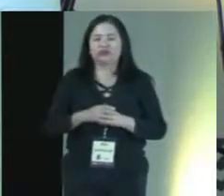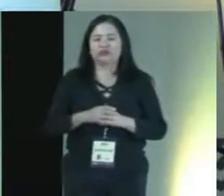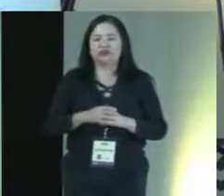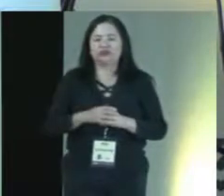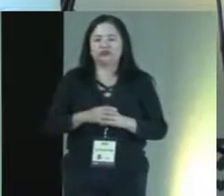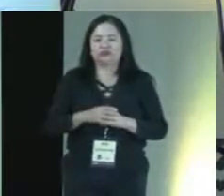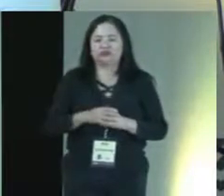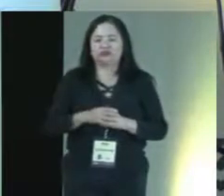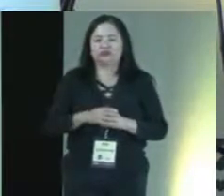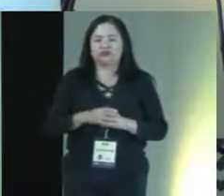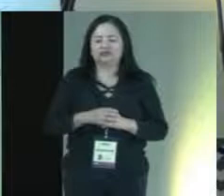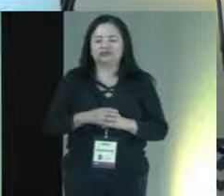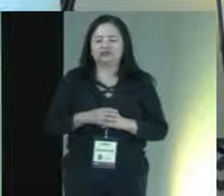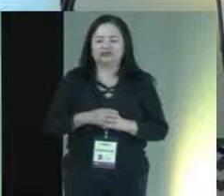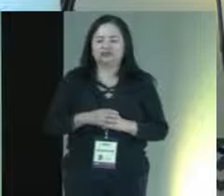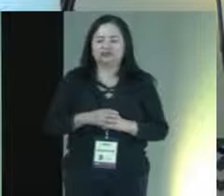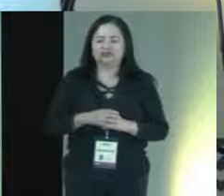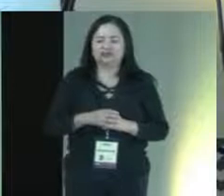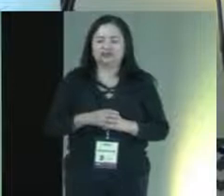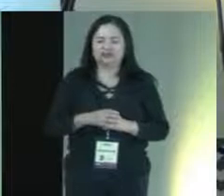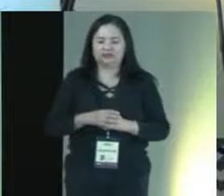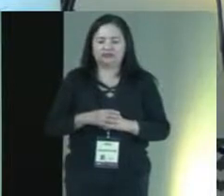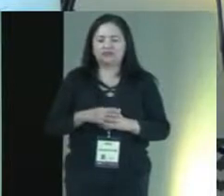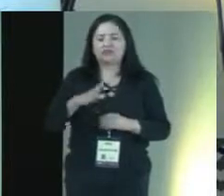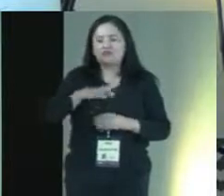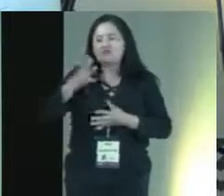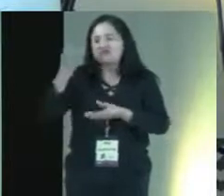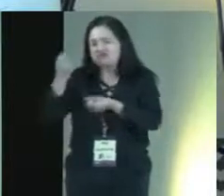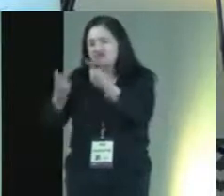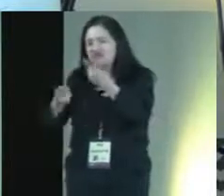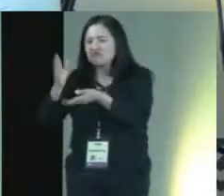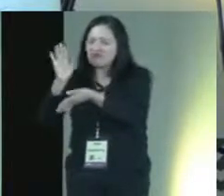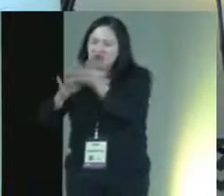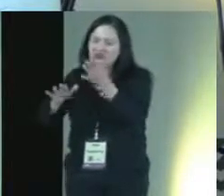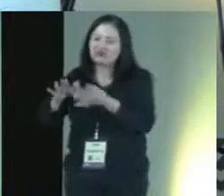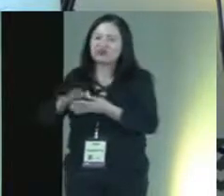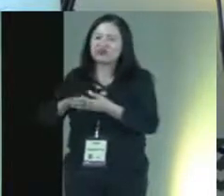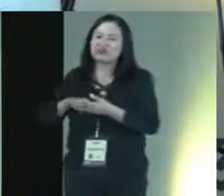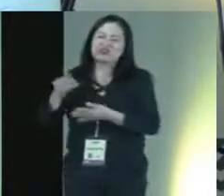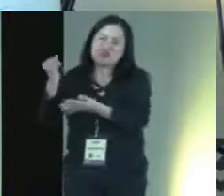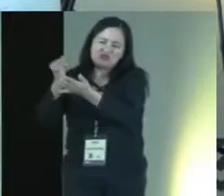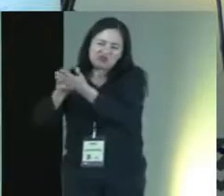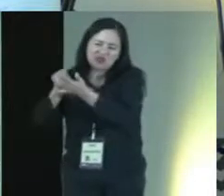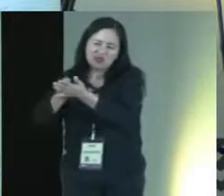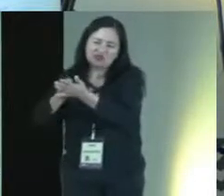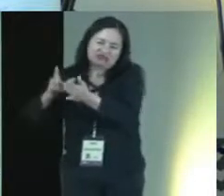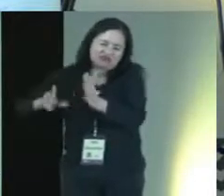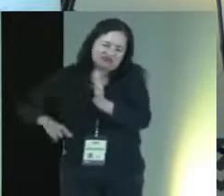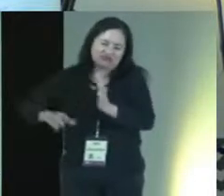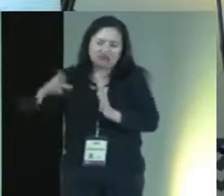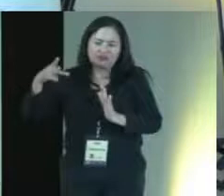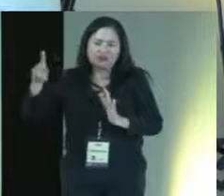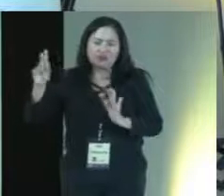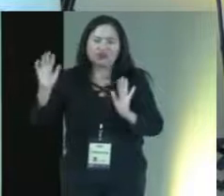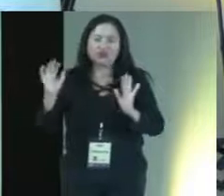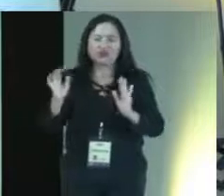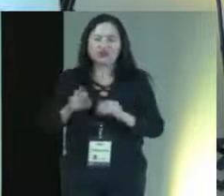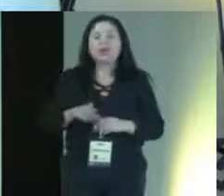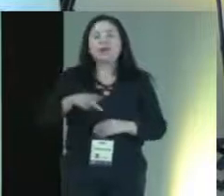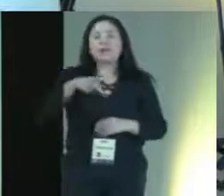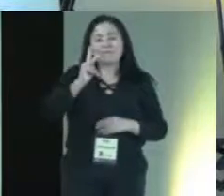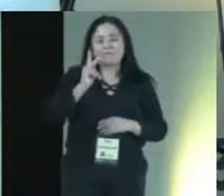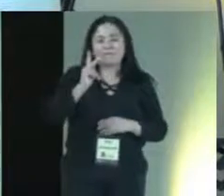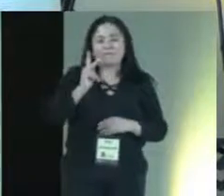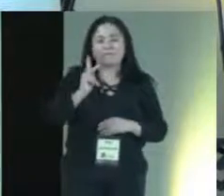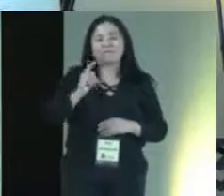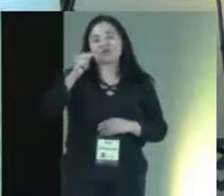hoy día, pues andan ahí en algunos asuntos fiscales, que mucho lamento en lo personal, pero tienen que